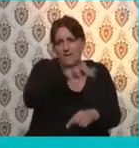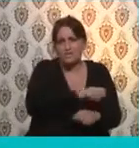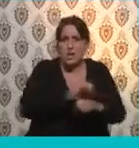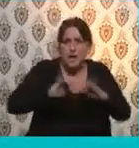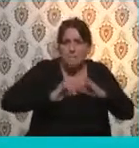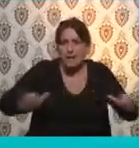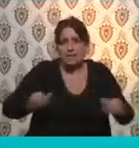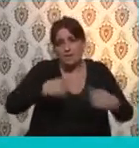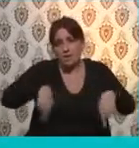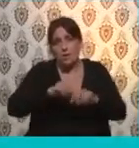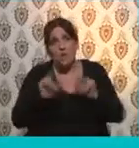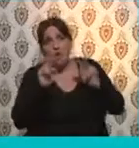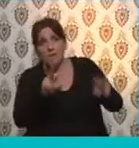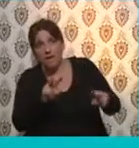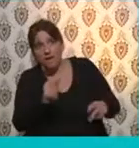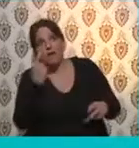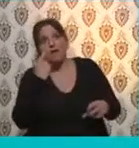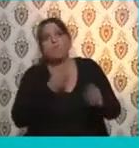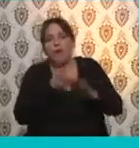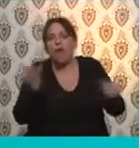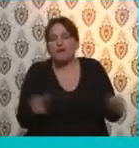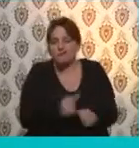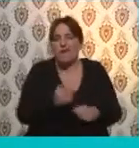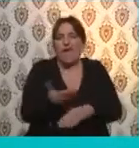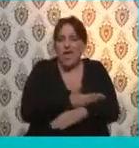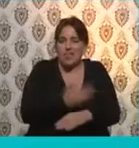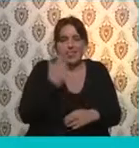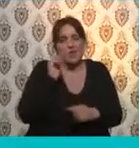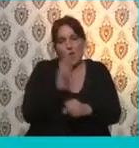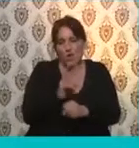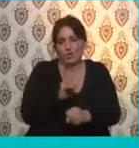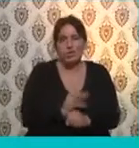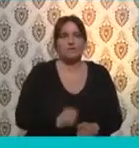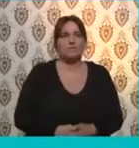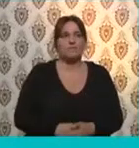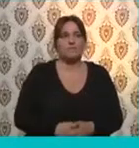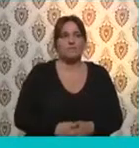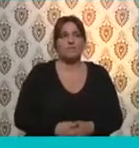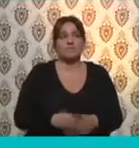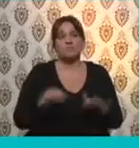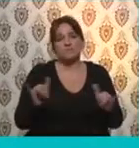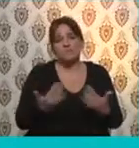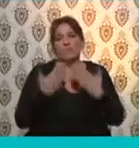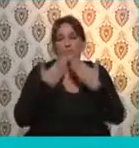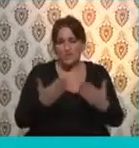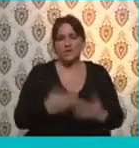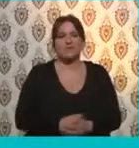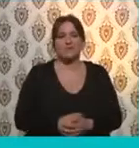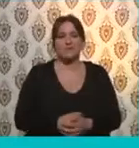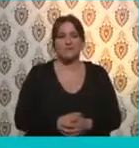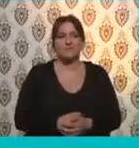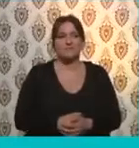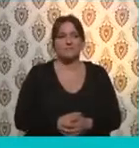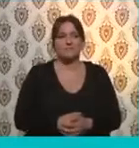campañas. Les quiero agradecer muchísimo a los dos. Felicitaciones. Bueno, largaron y feliz 11 también, ¿no? Exacto. Muchísimas gracias. Vamos arriba. Muchas gracias. Que anden